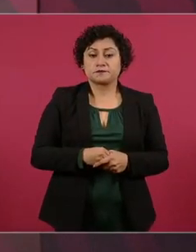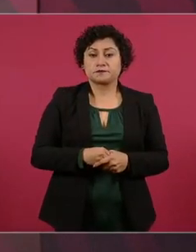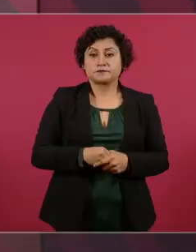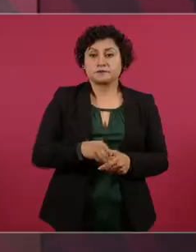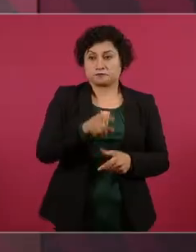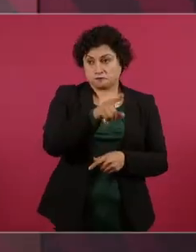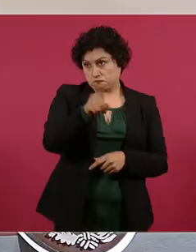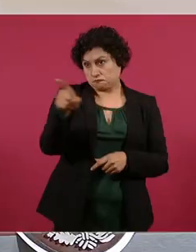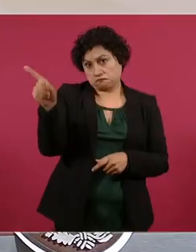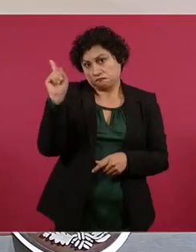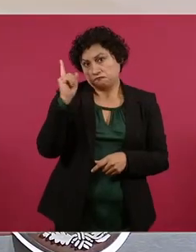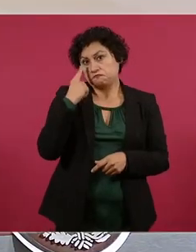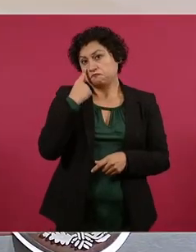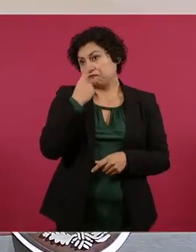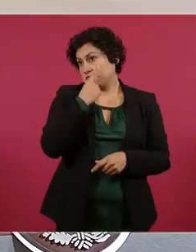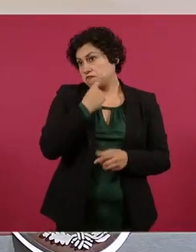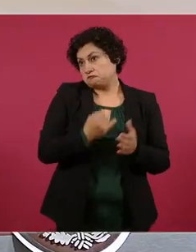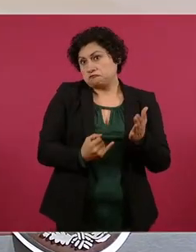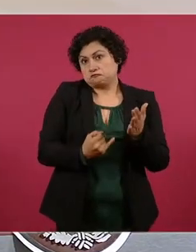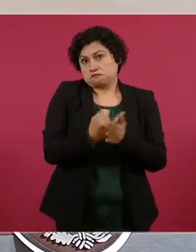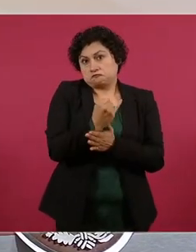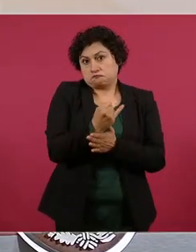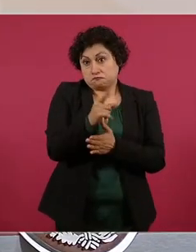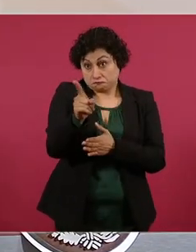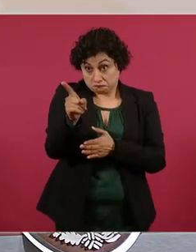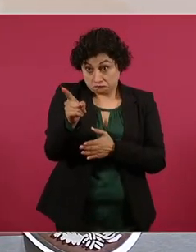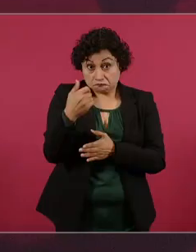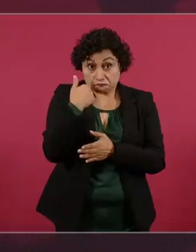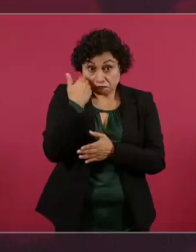apostar a retrogradar